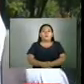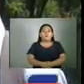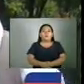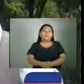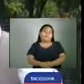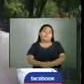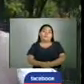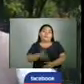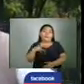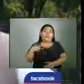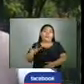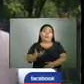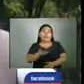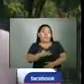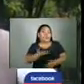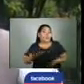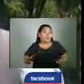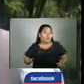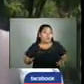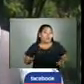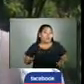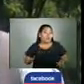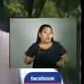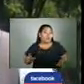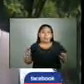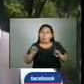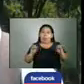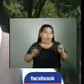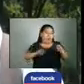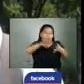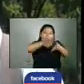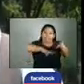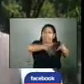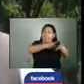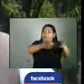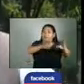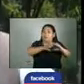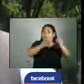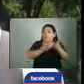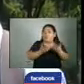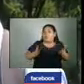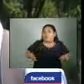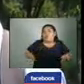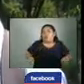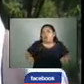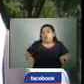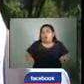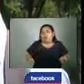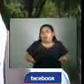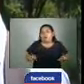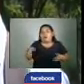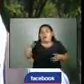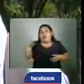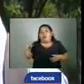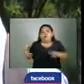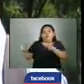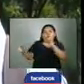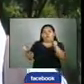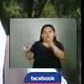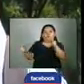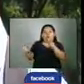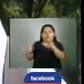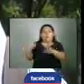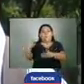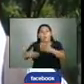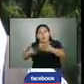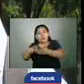Sin embargo, nosotros nos hemos quedado sin horarios y esto gracias a una pequeña pugna sobre el